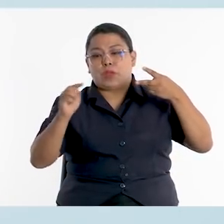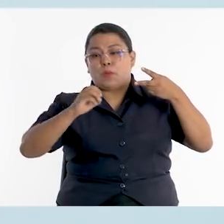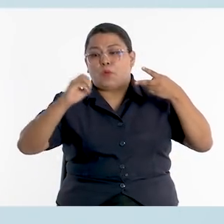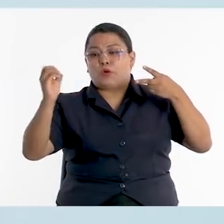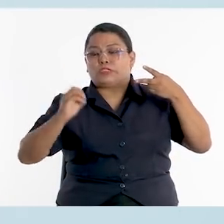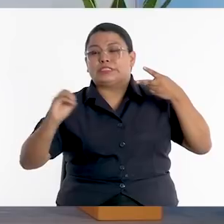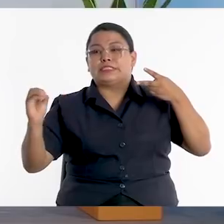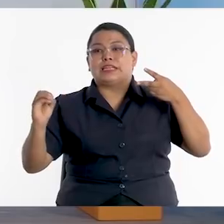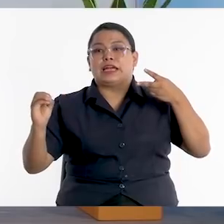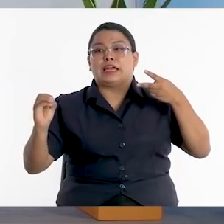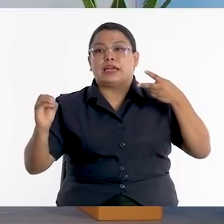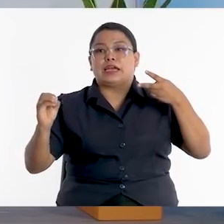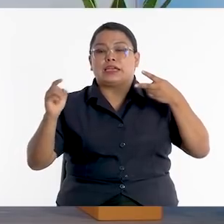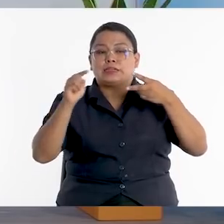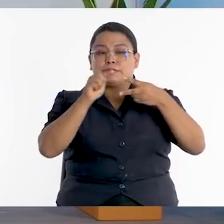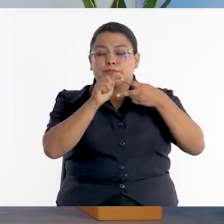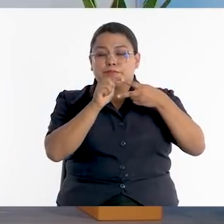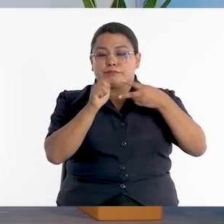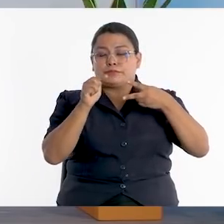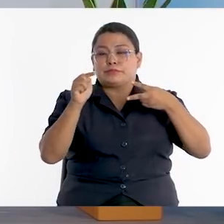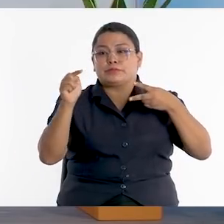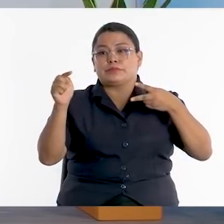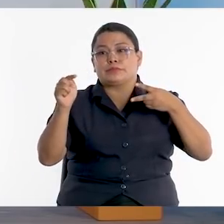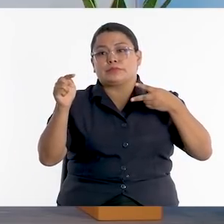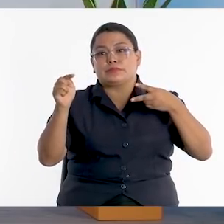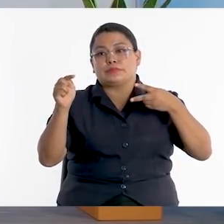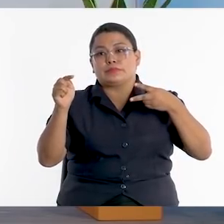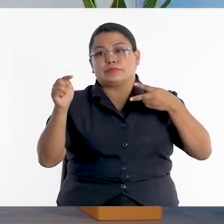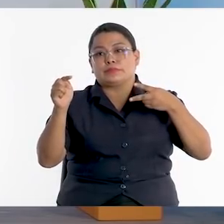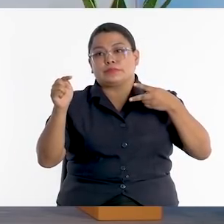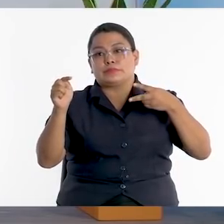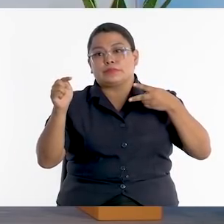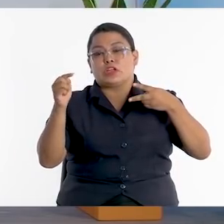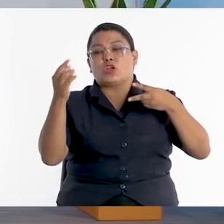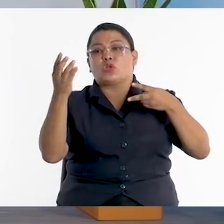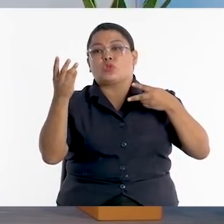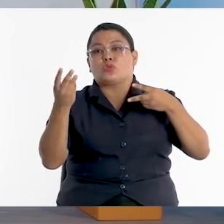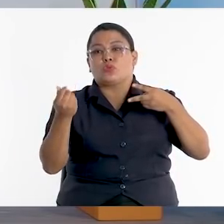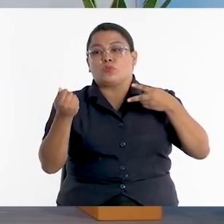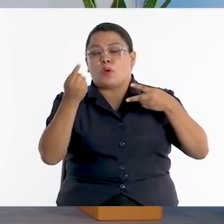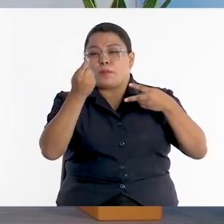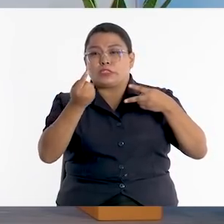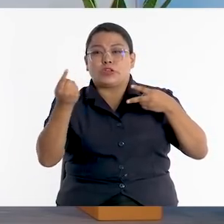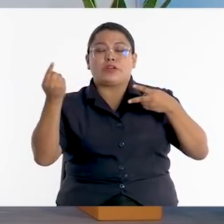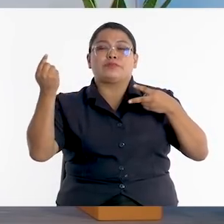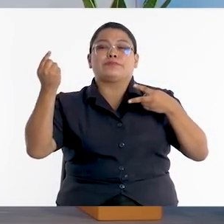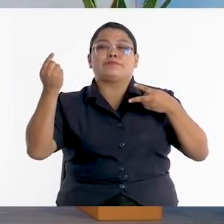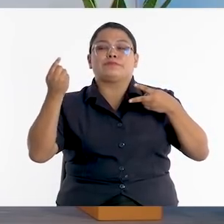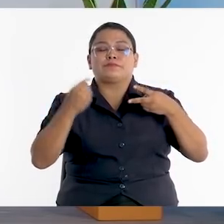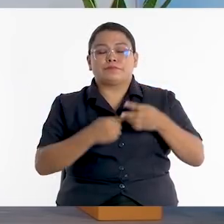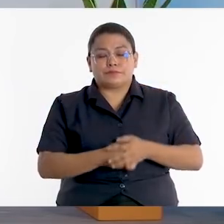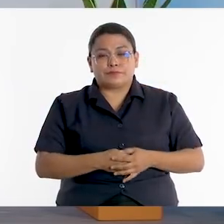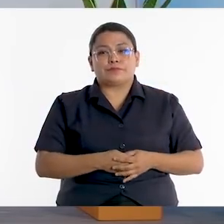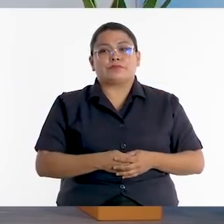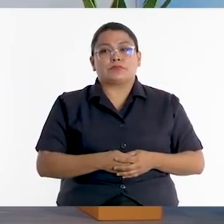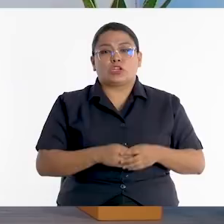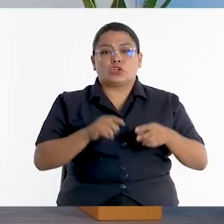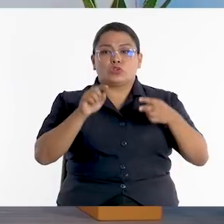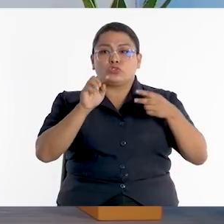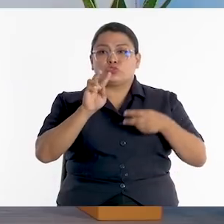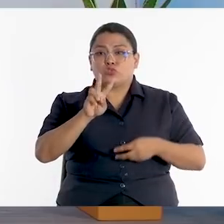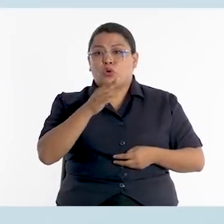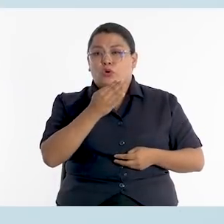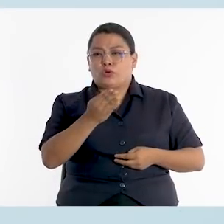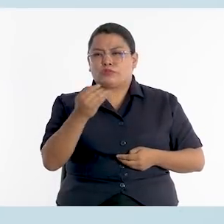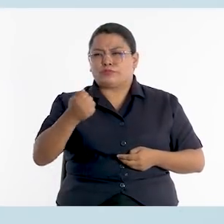los porcentajes y en la recta superior hacemos referencia a cantidades de personas. Aquí hay dos